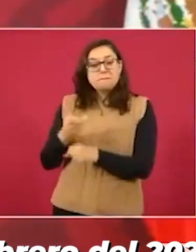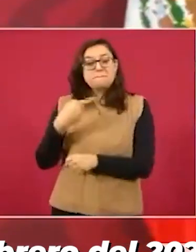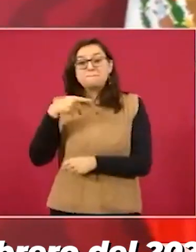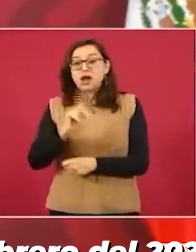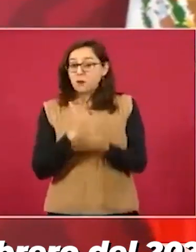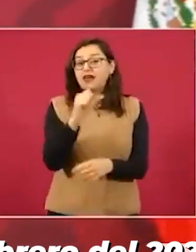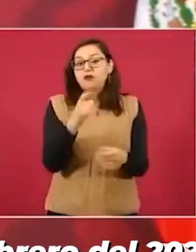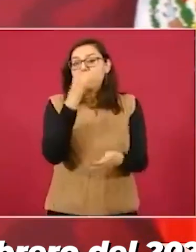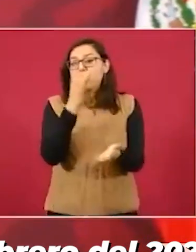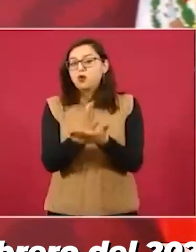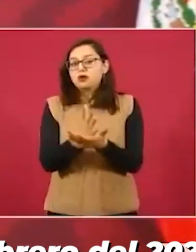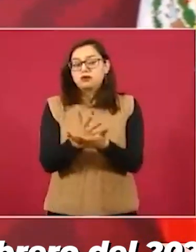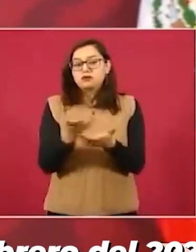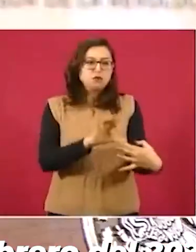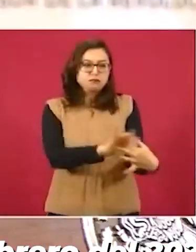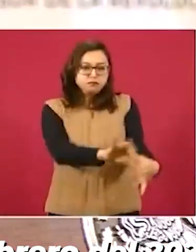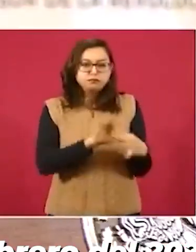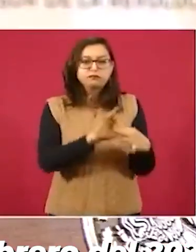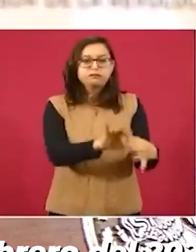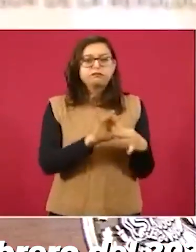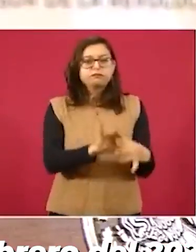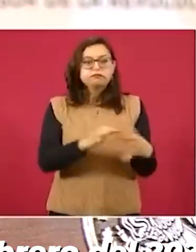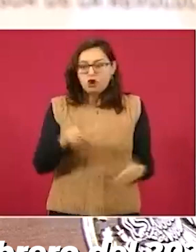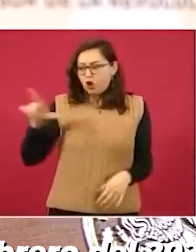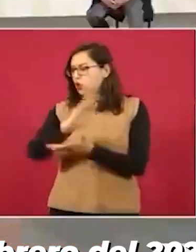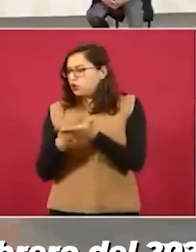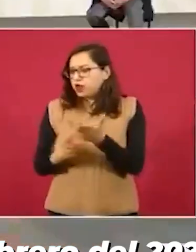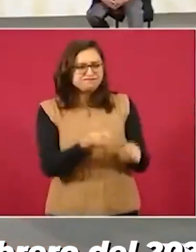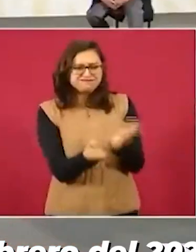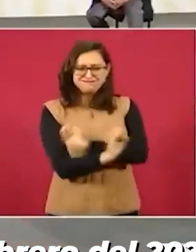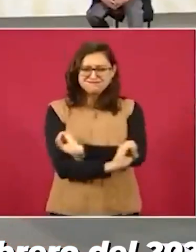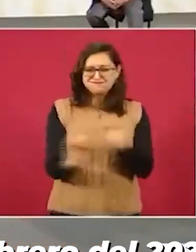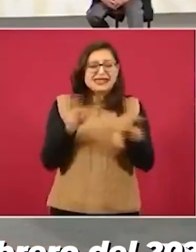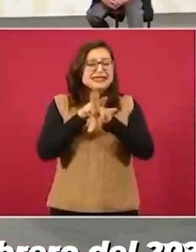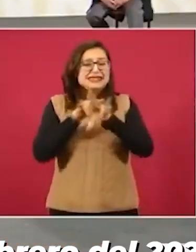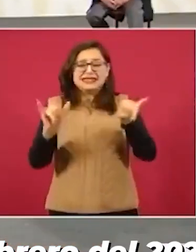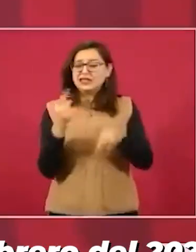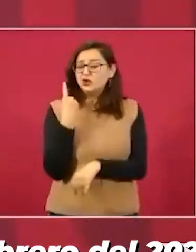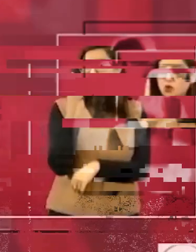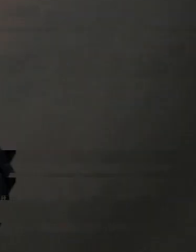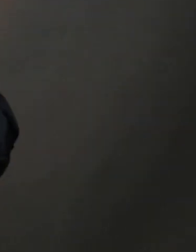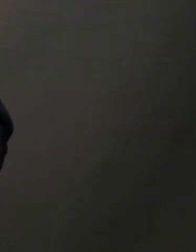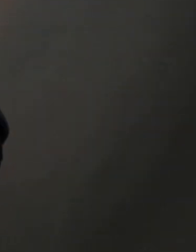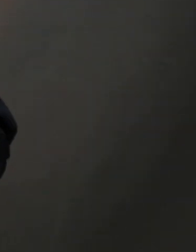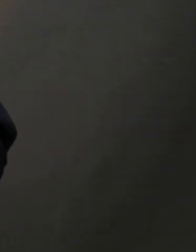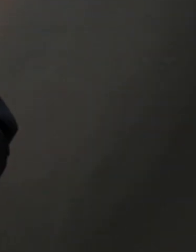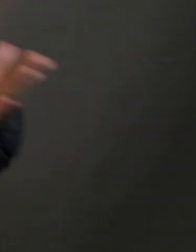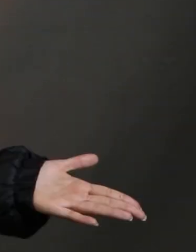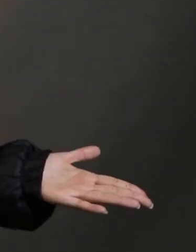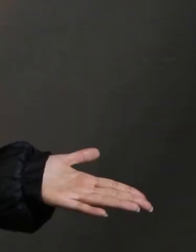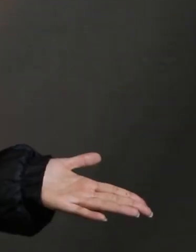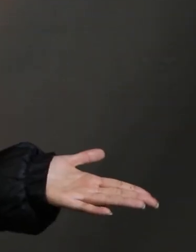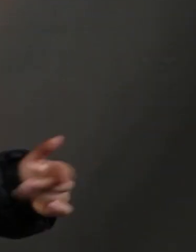relación de negocios. Él no tiene ningún negocio con el gobierno. No hay ningún problema de interés. Y las polémicas sobre